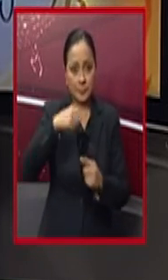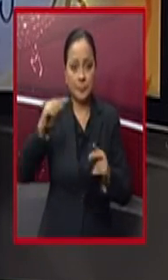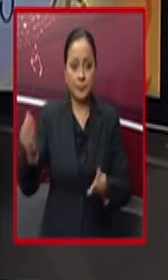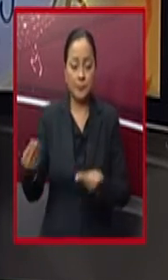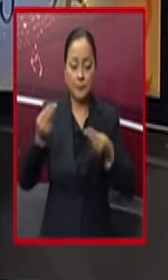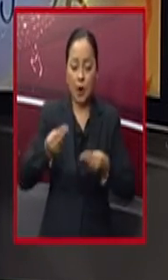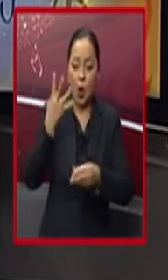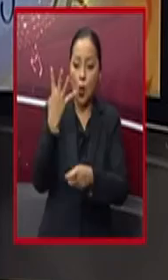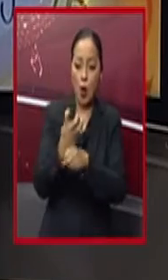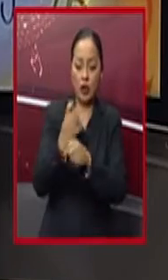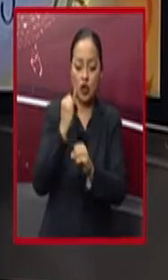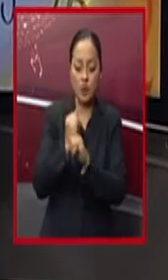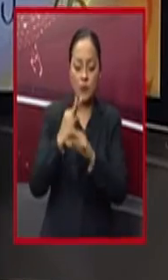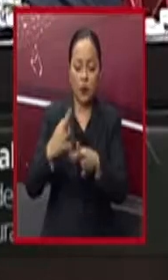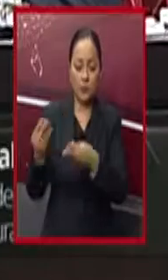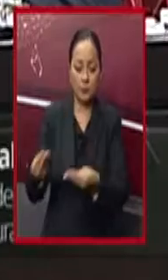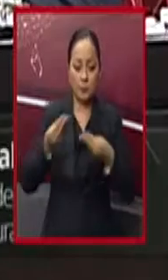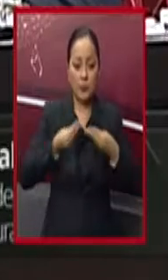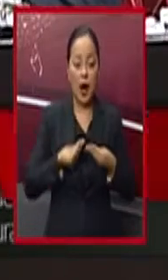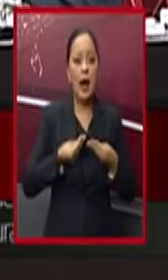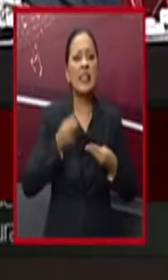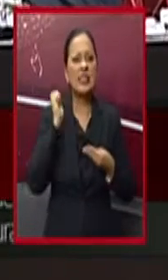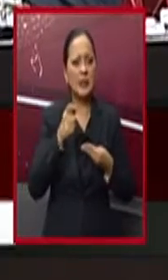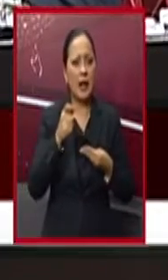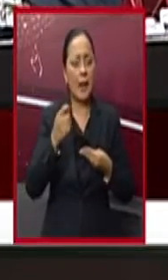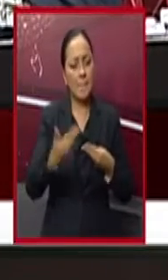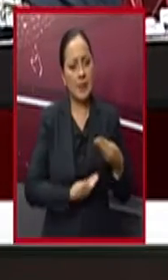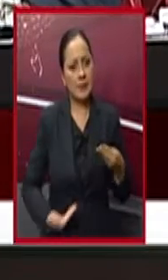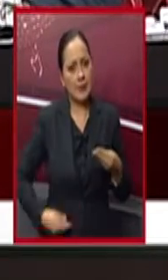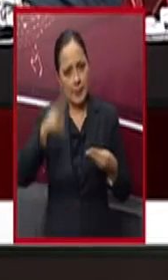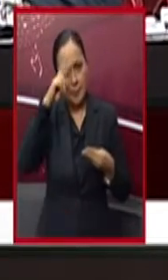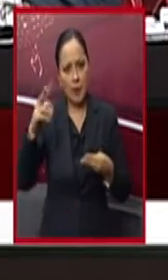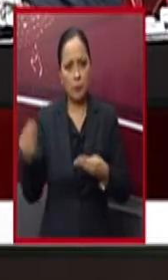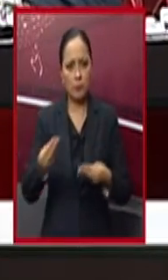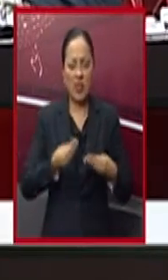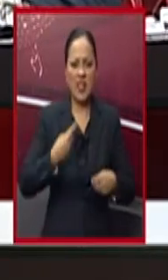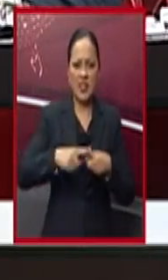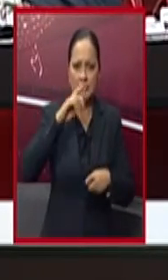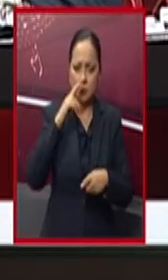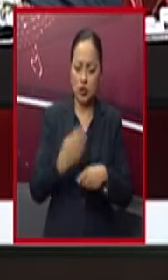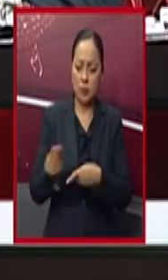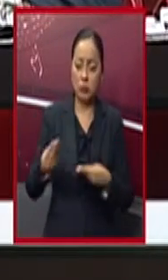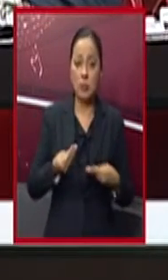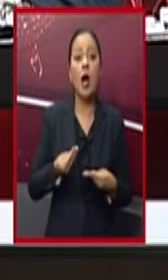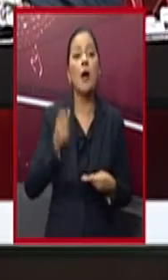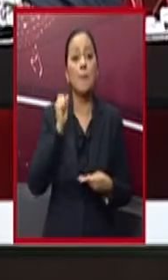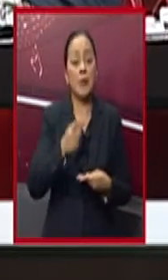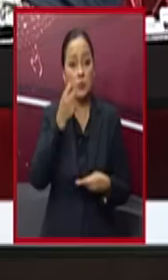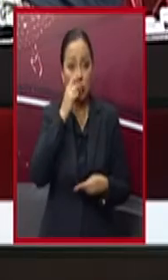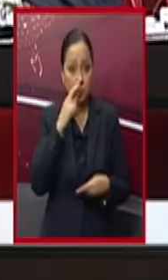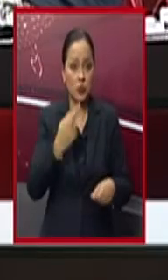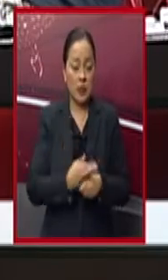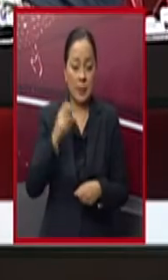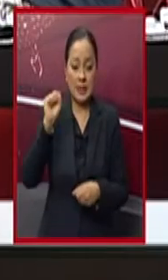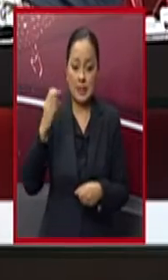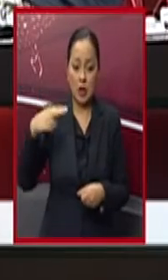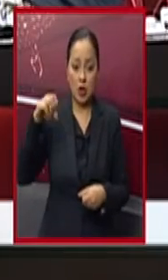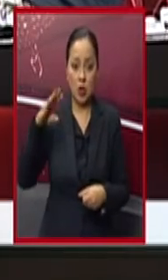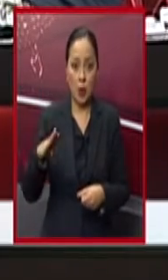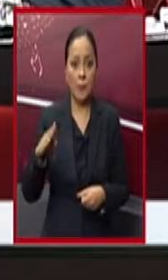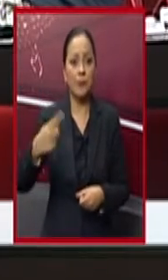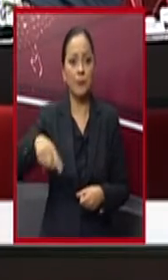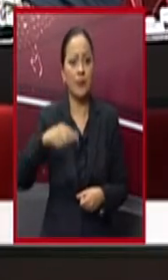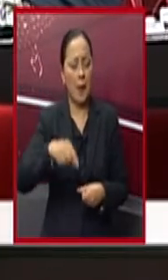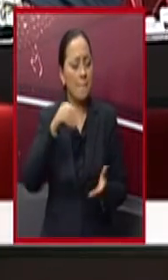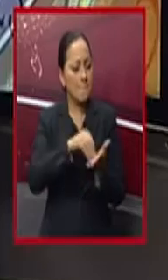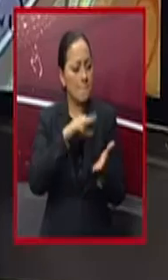el cuarto informe de gobierno de la Administración Pública Federal, el cual fue entregado por el titular de la Secretaría de Gobernación. Como lo